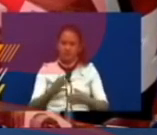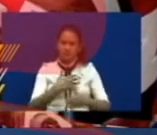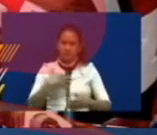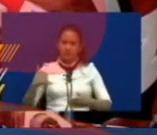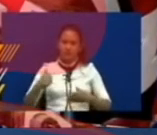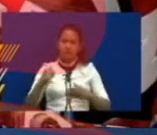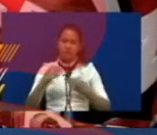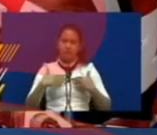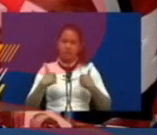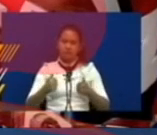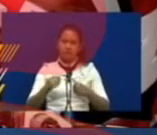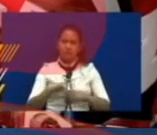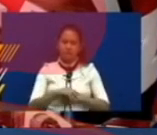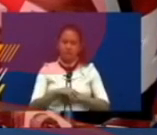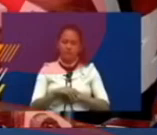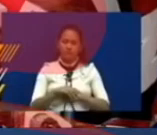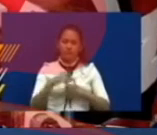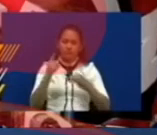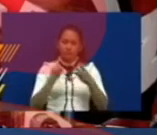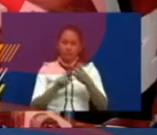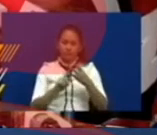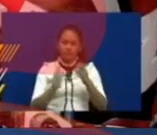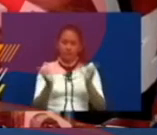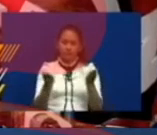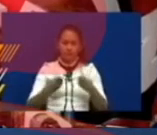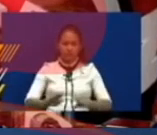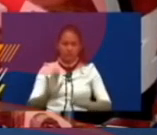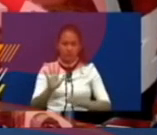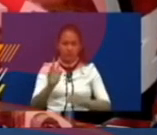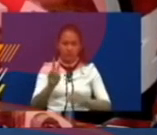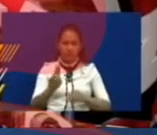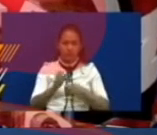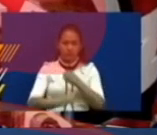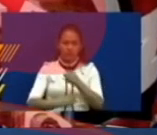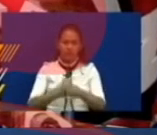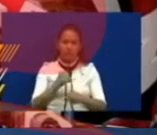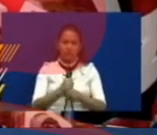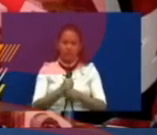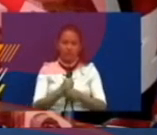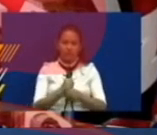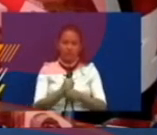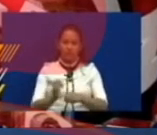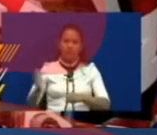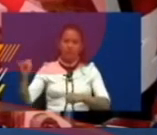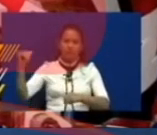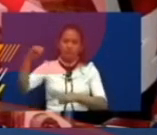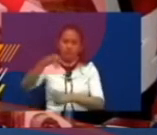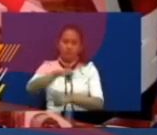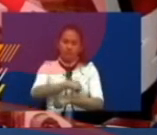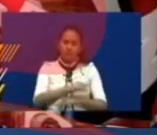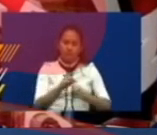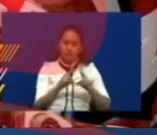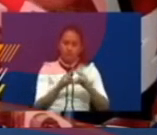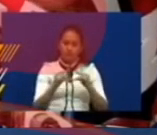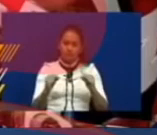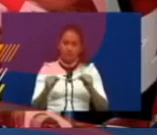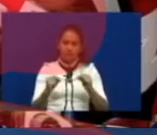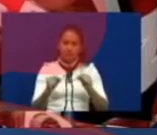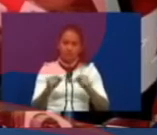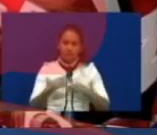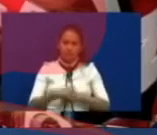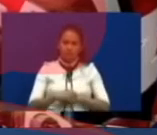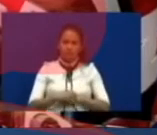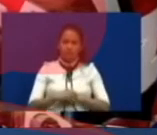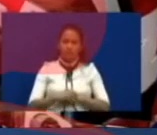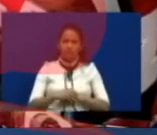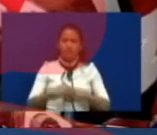caso número 3 la señora de 52 años que ingresó de eeuu se encuentra en